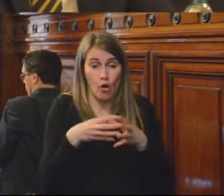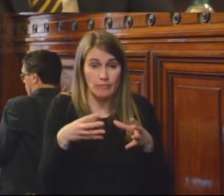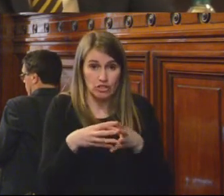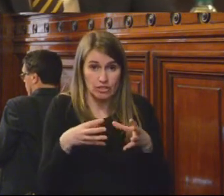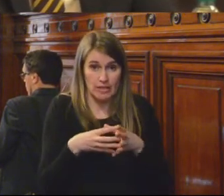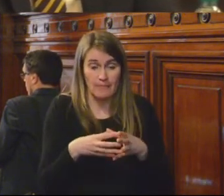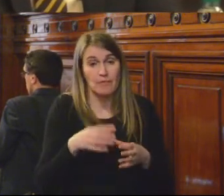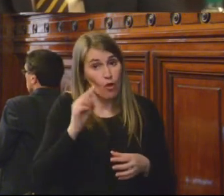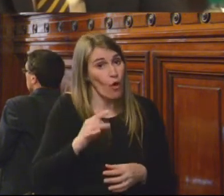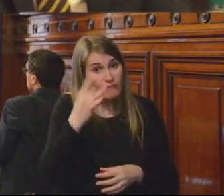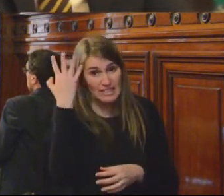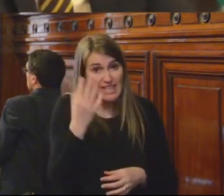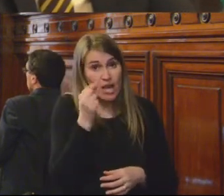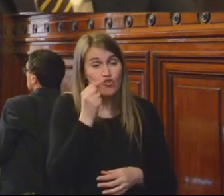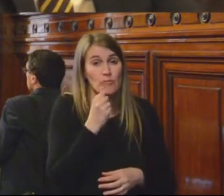Gaceta Oficial número